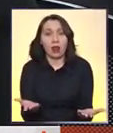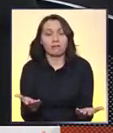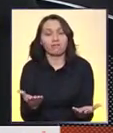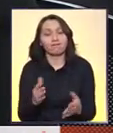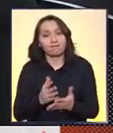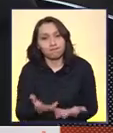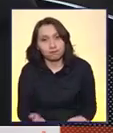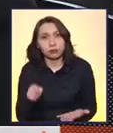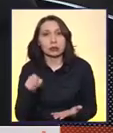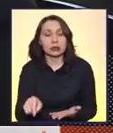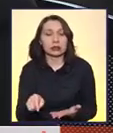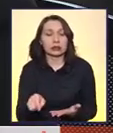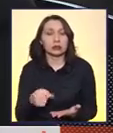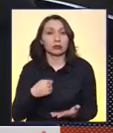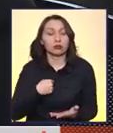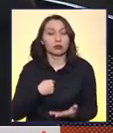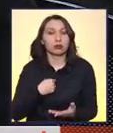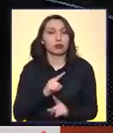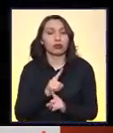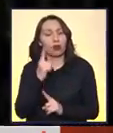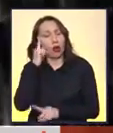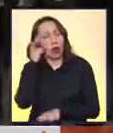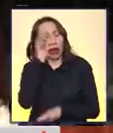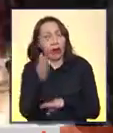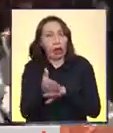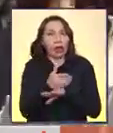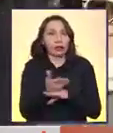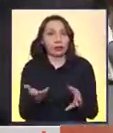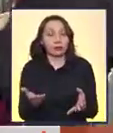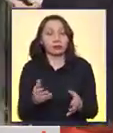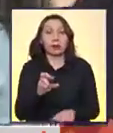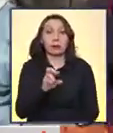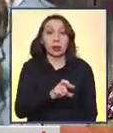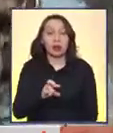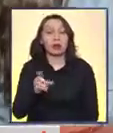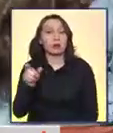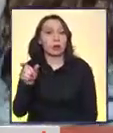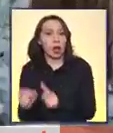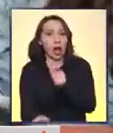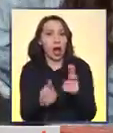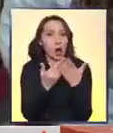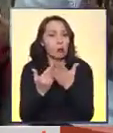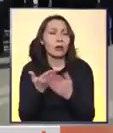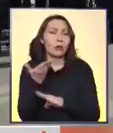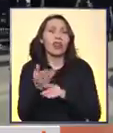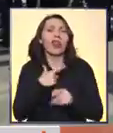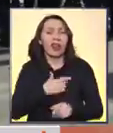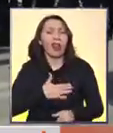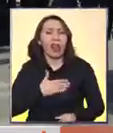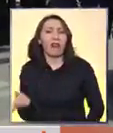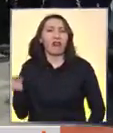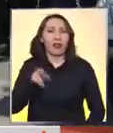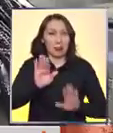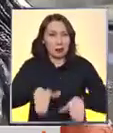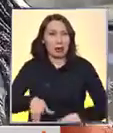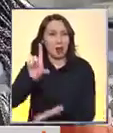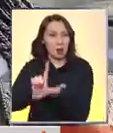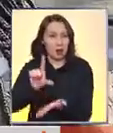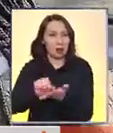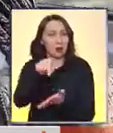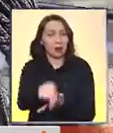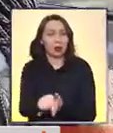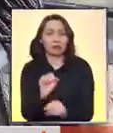tanto, yo no haría juicios anticipados. Mientras que apoderados y alumnos piden regresar al Liceo Amunátegui, el municipio insiste en que